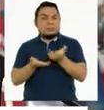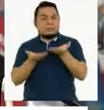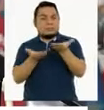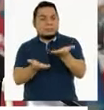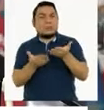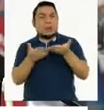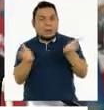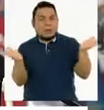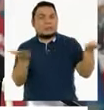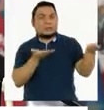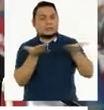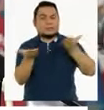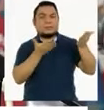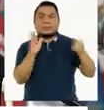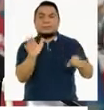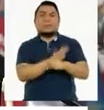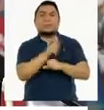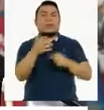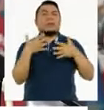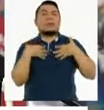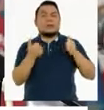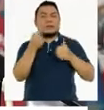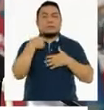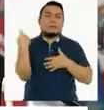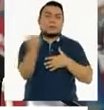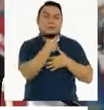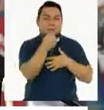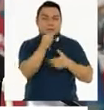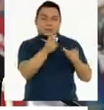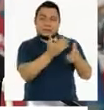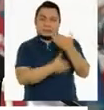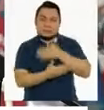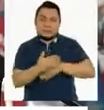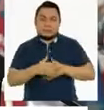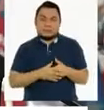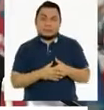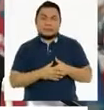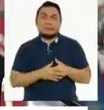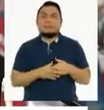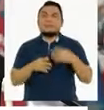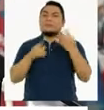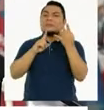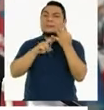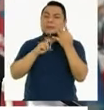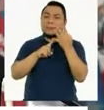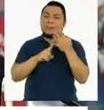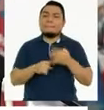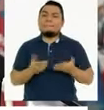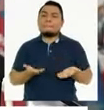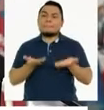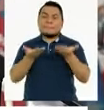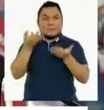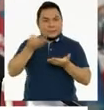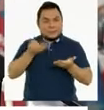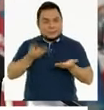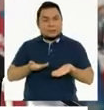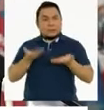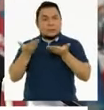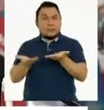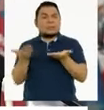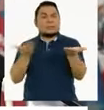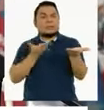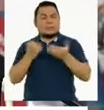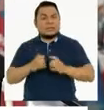cobertura de servicios integrales de salud para todos ellos. En cuarto lugar, garantizar los